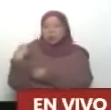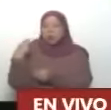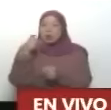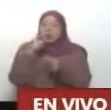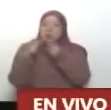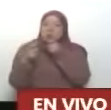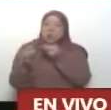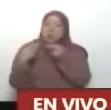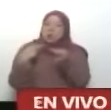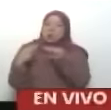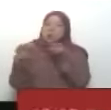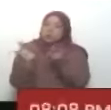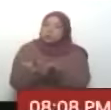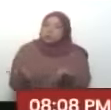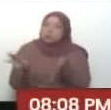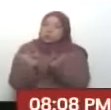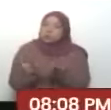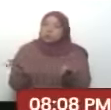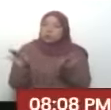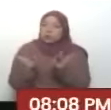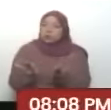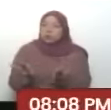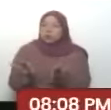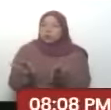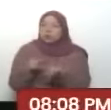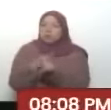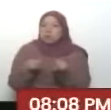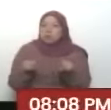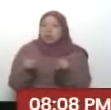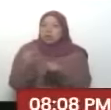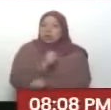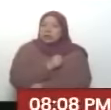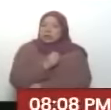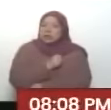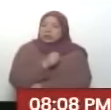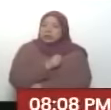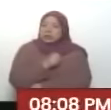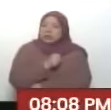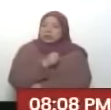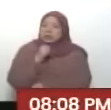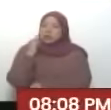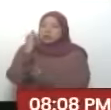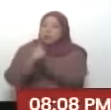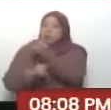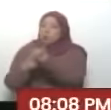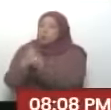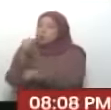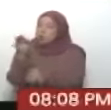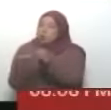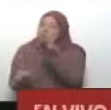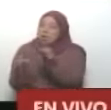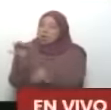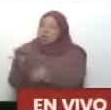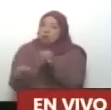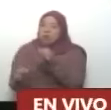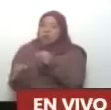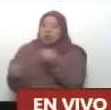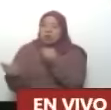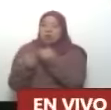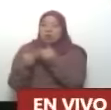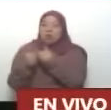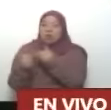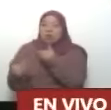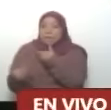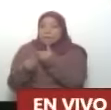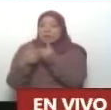era vinculante, no es vinculante, pero temblaban, se fueron a la Corte Internacional de Justicia a tratar de parar